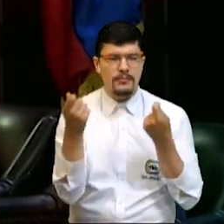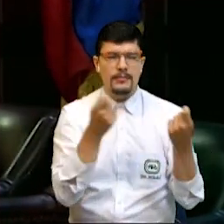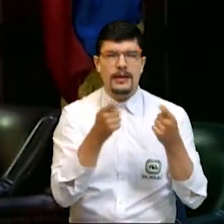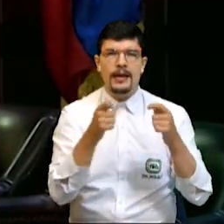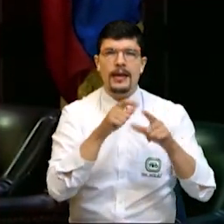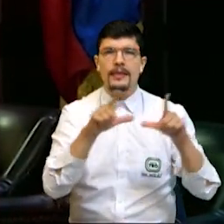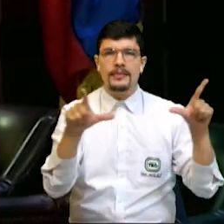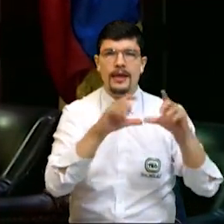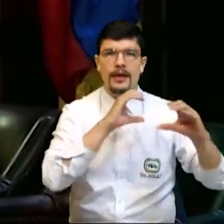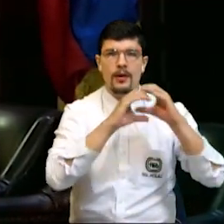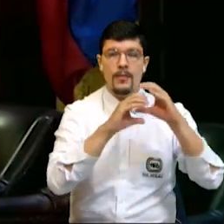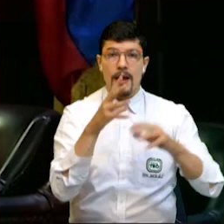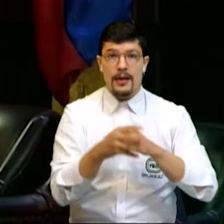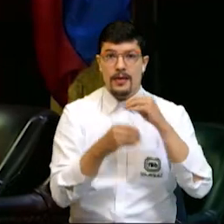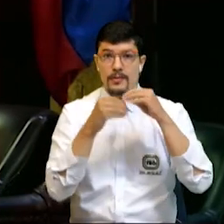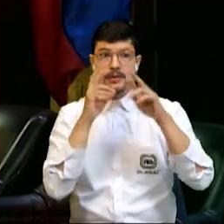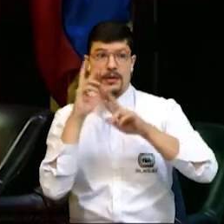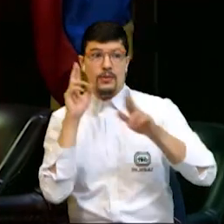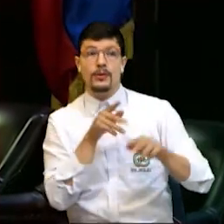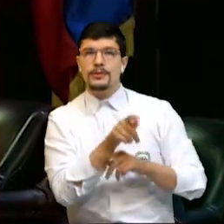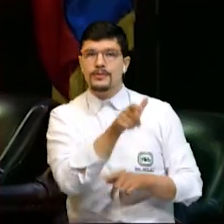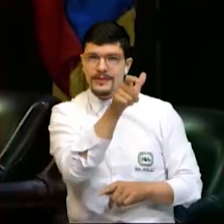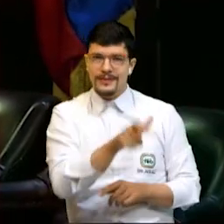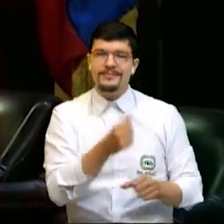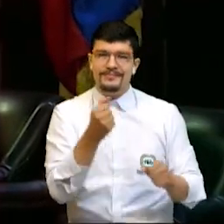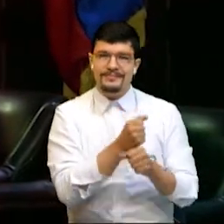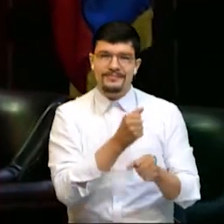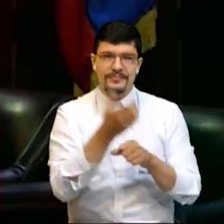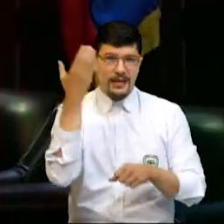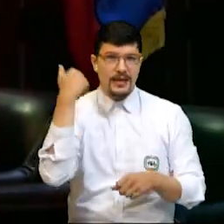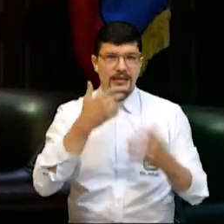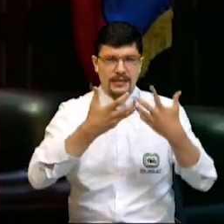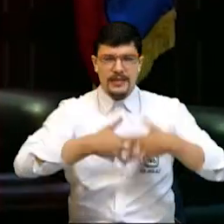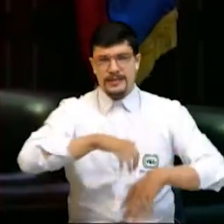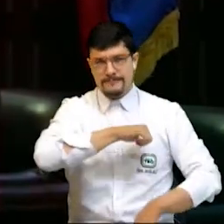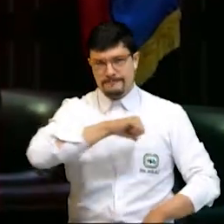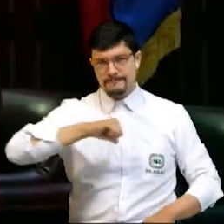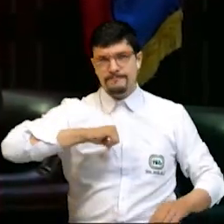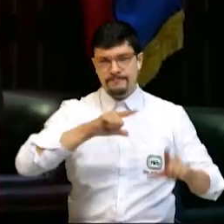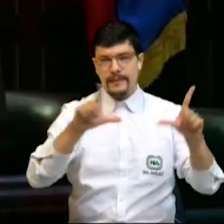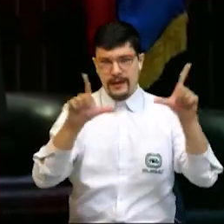telecomunicaciones y se destaca por su trabajo en el sector privado en el área de la televisión